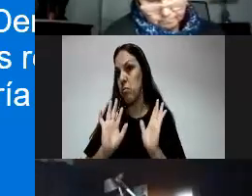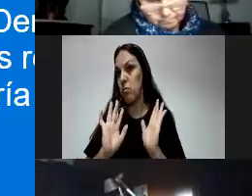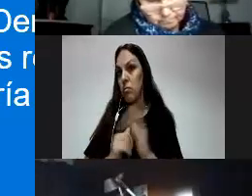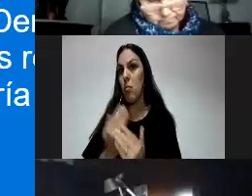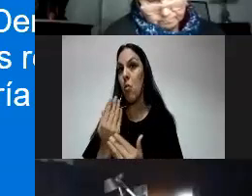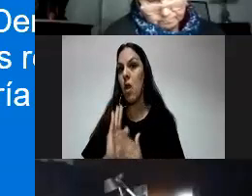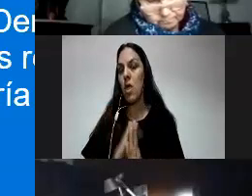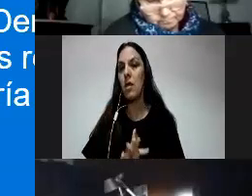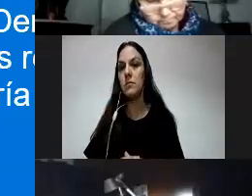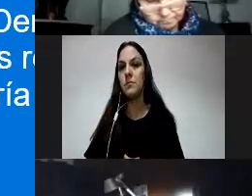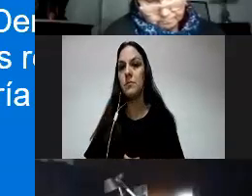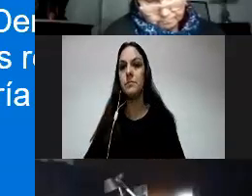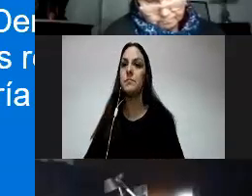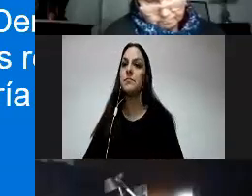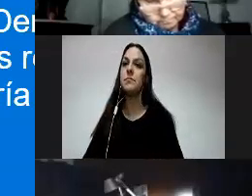Ah, claro.